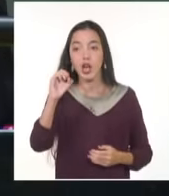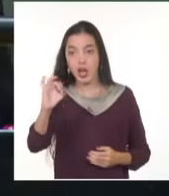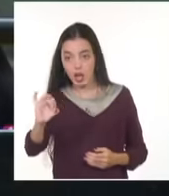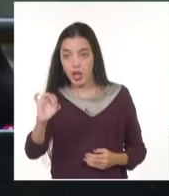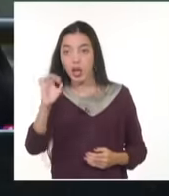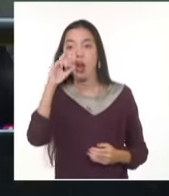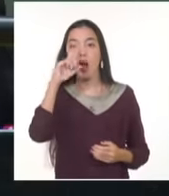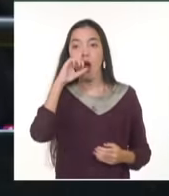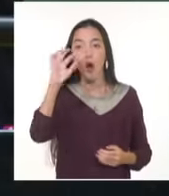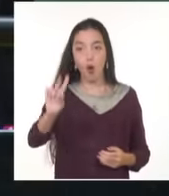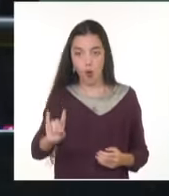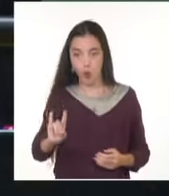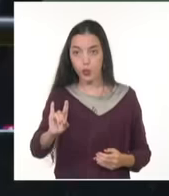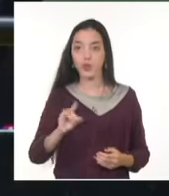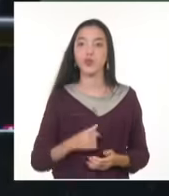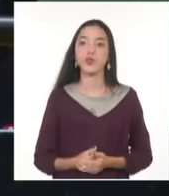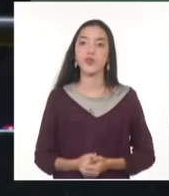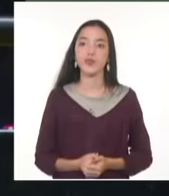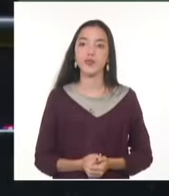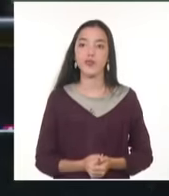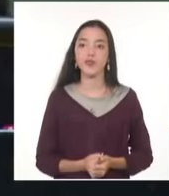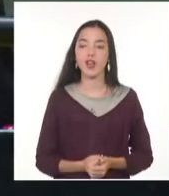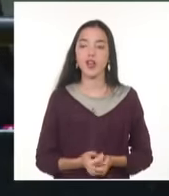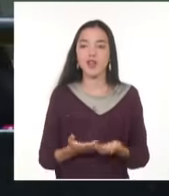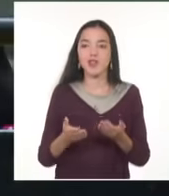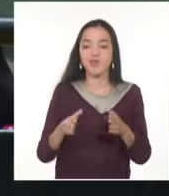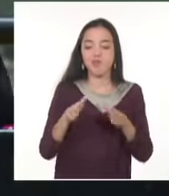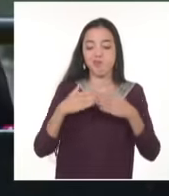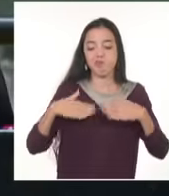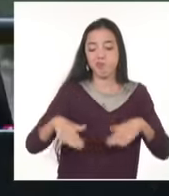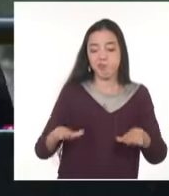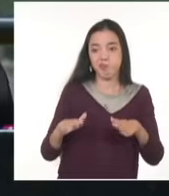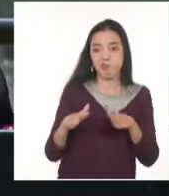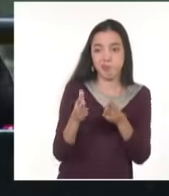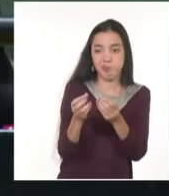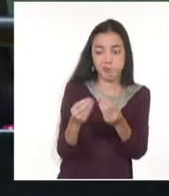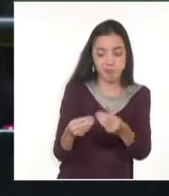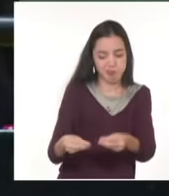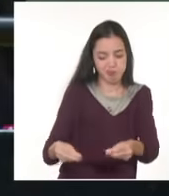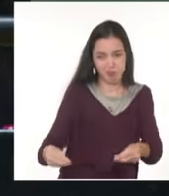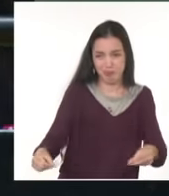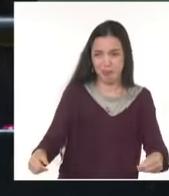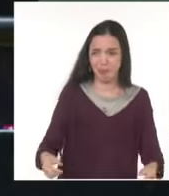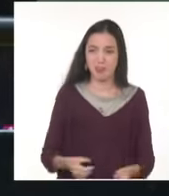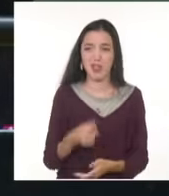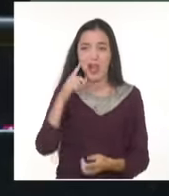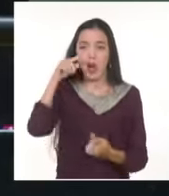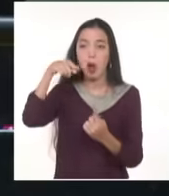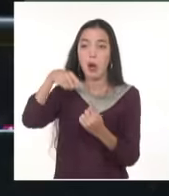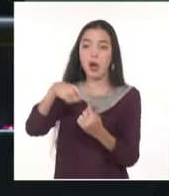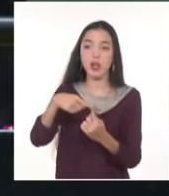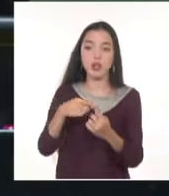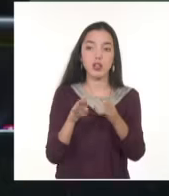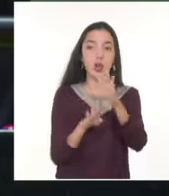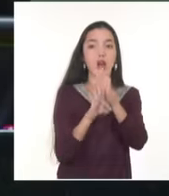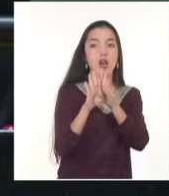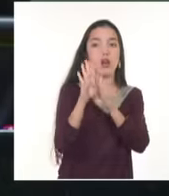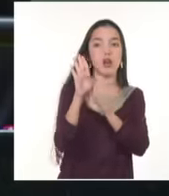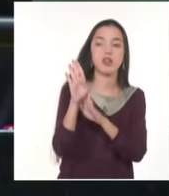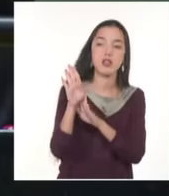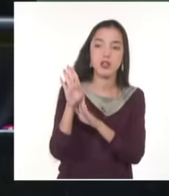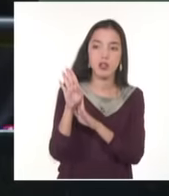algunos, ni debilitando su papel esencial en la promoción del desarrollo sostenible